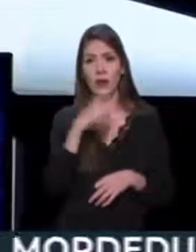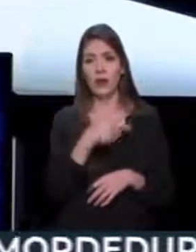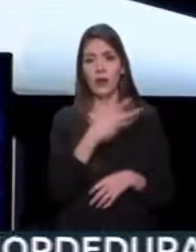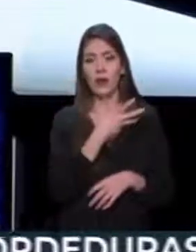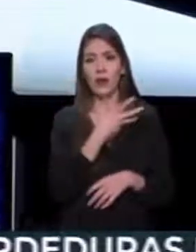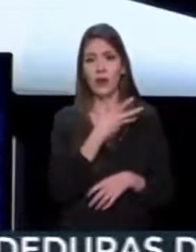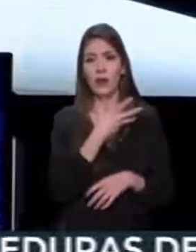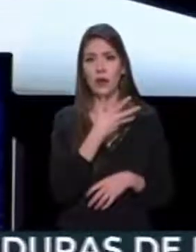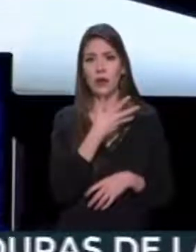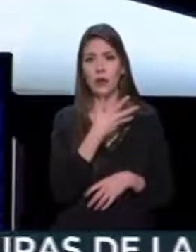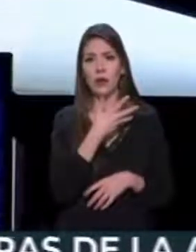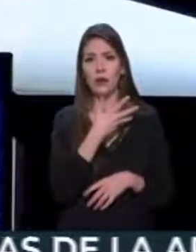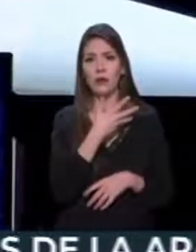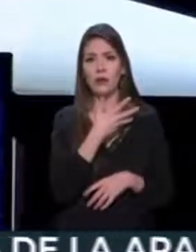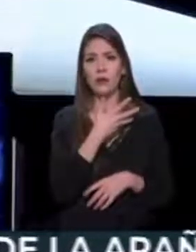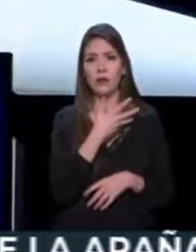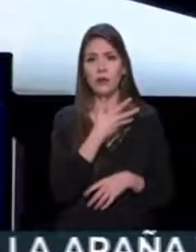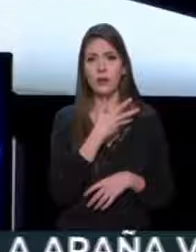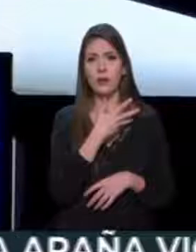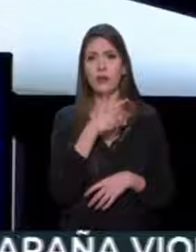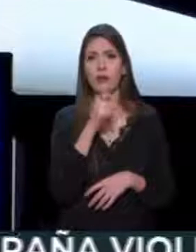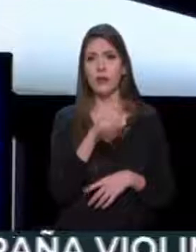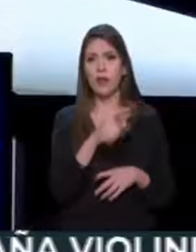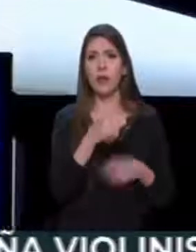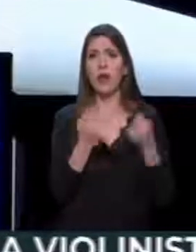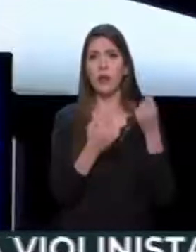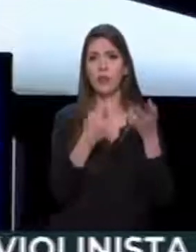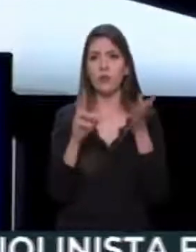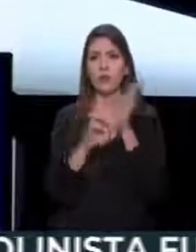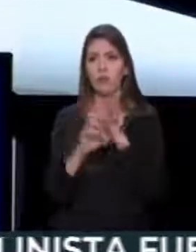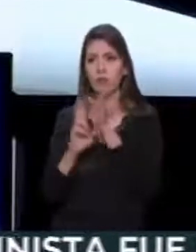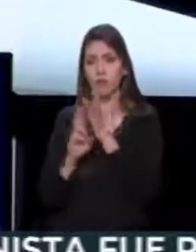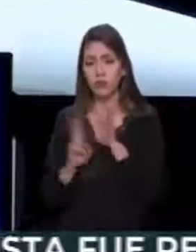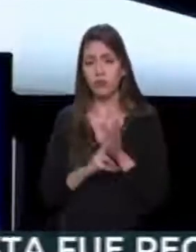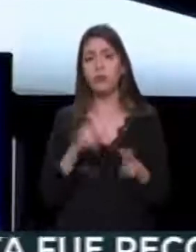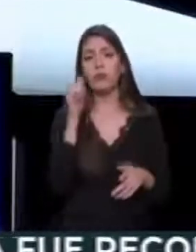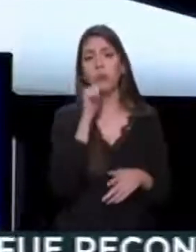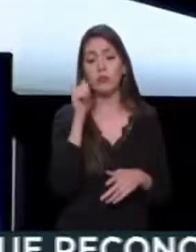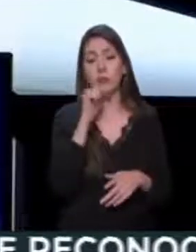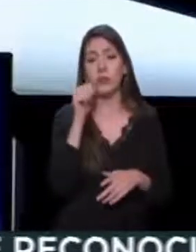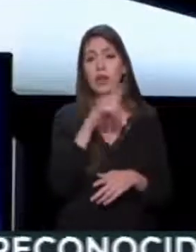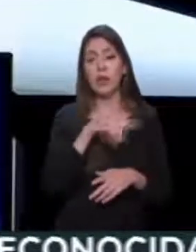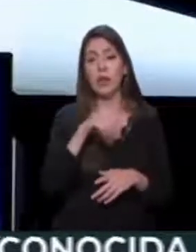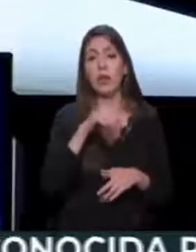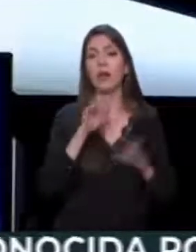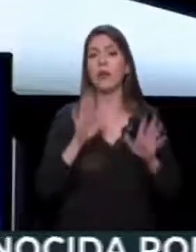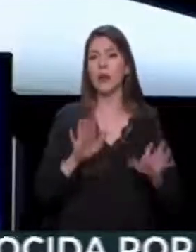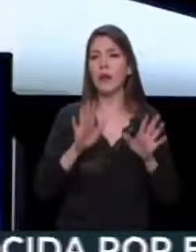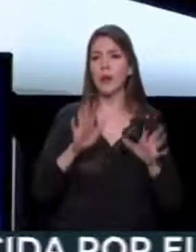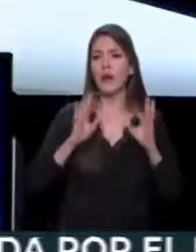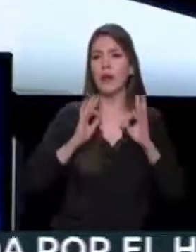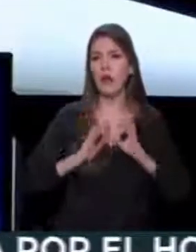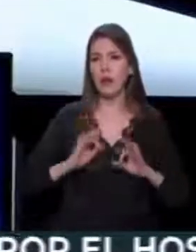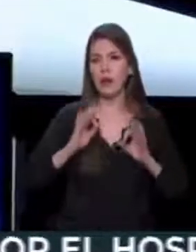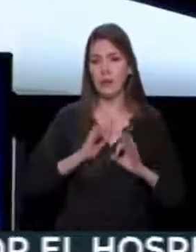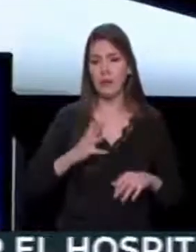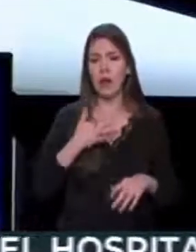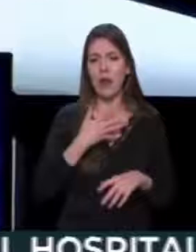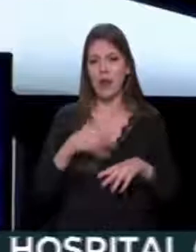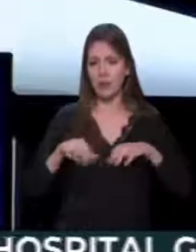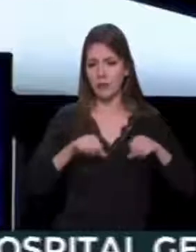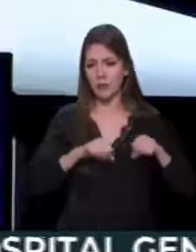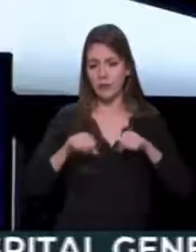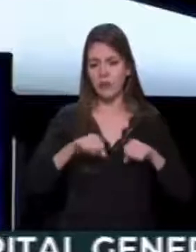ha disparado la alerta sísmica. Las recomendaciones, como siempre, mantener la calma, informarse